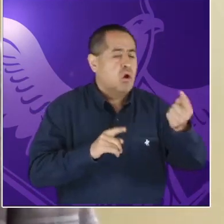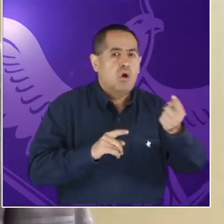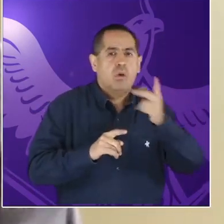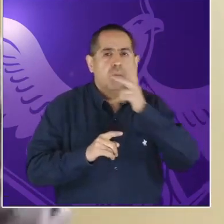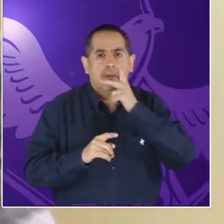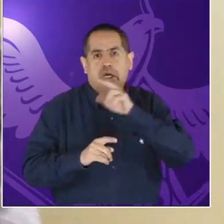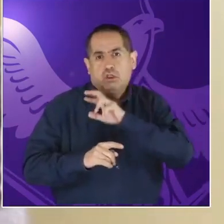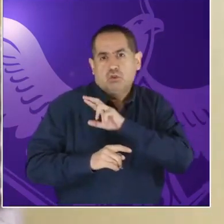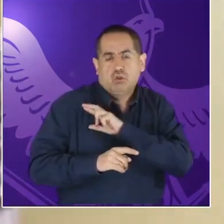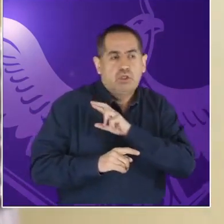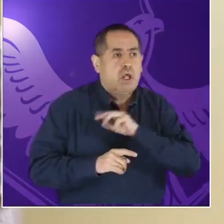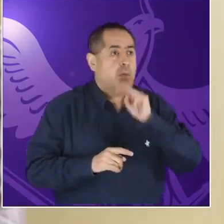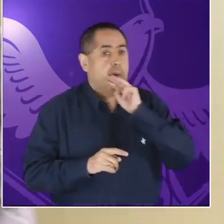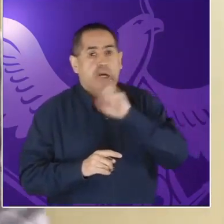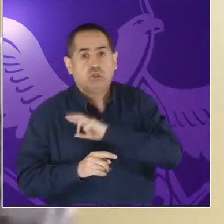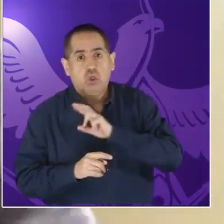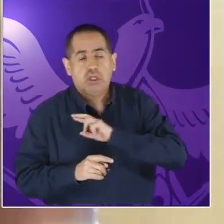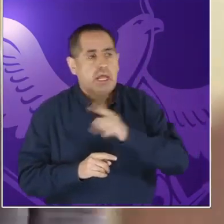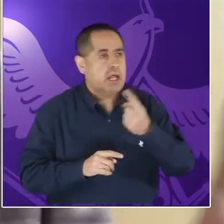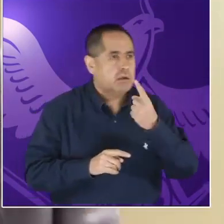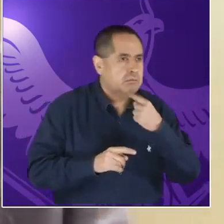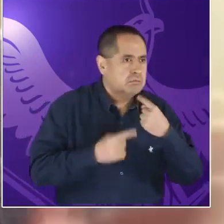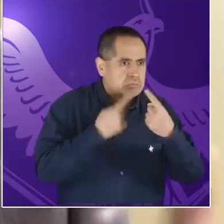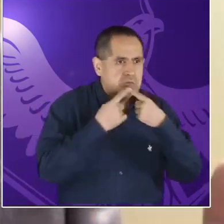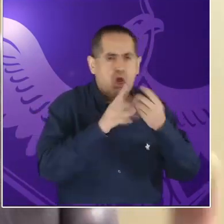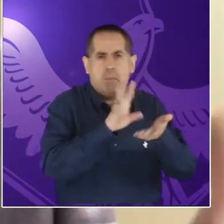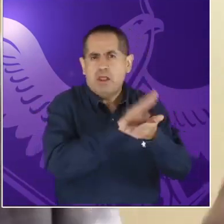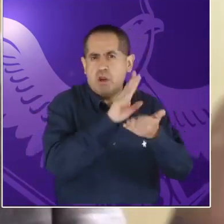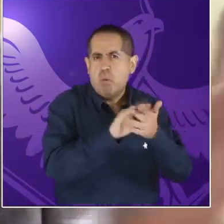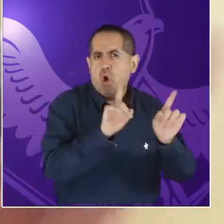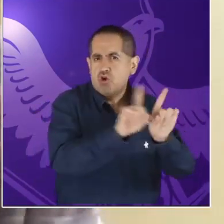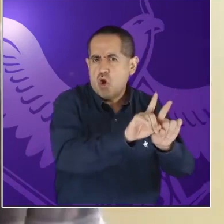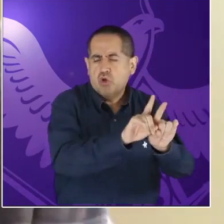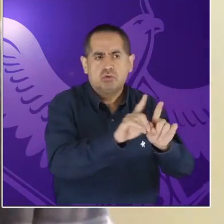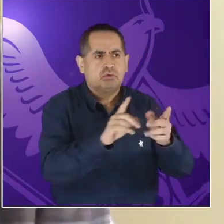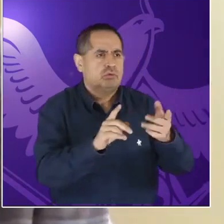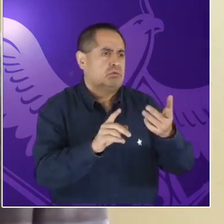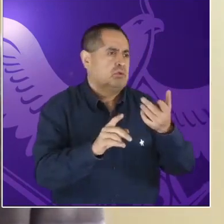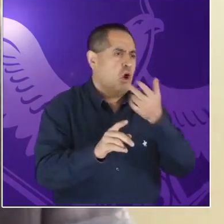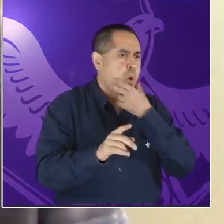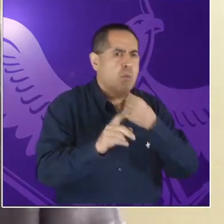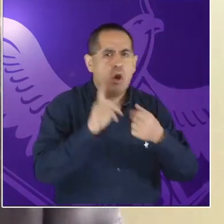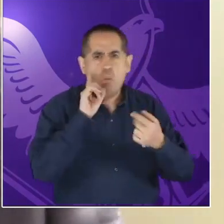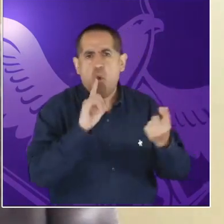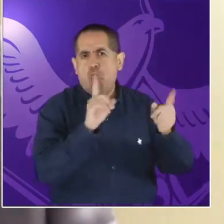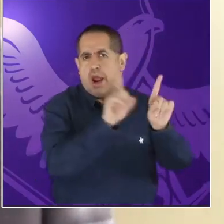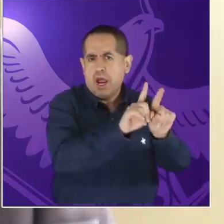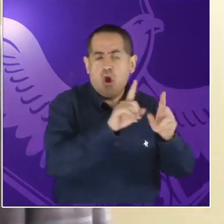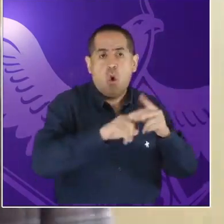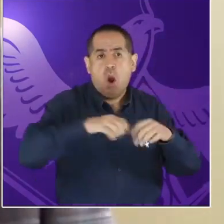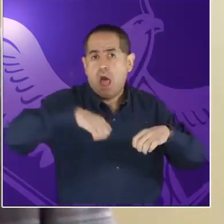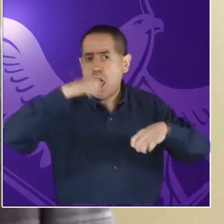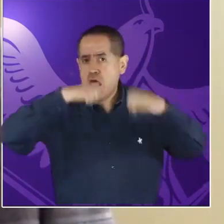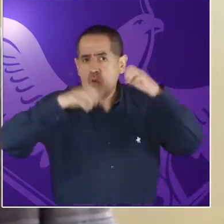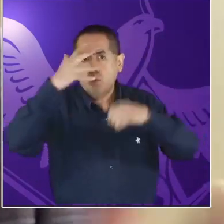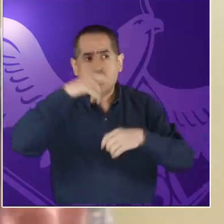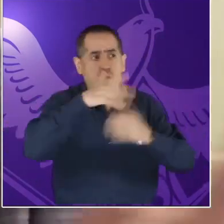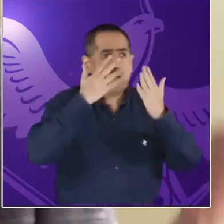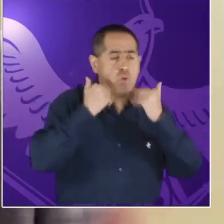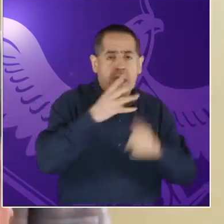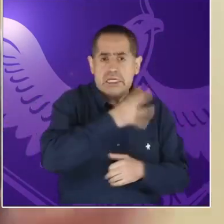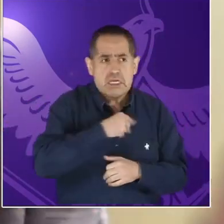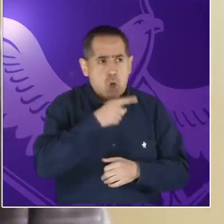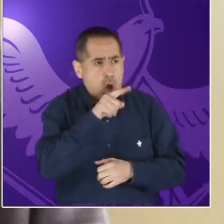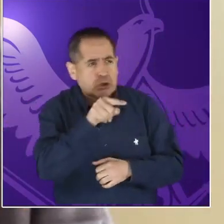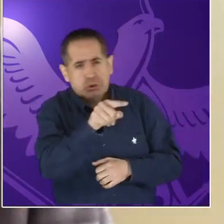del mismo sexo, de padres solteros, de madres solteras, de matrimonios heterosexuales, personas